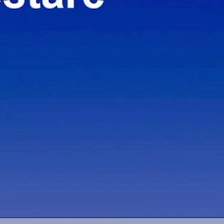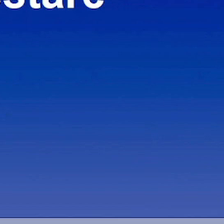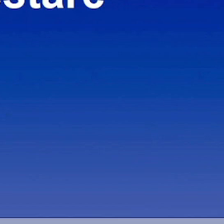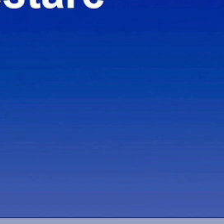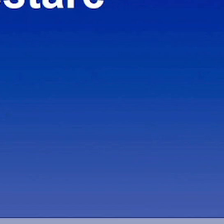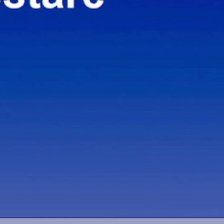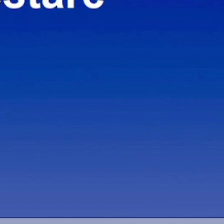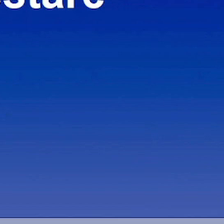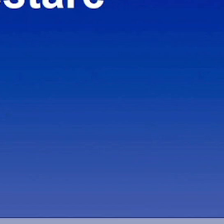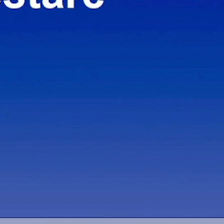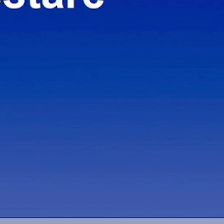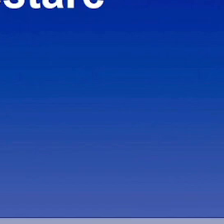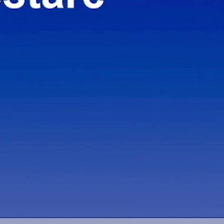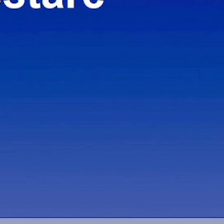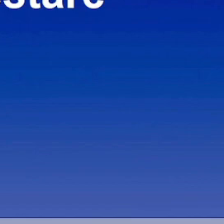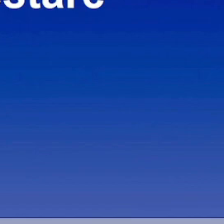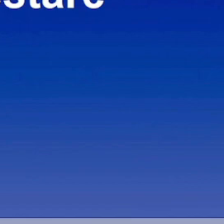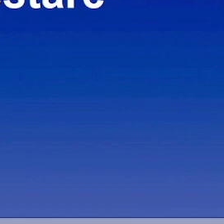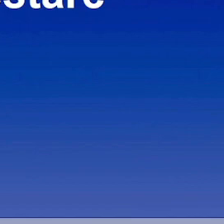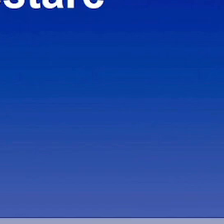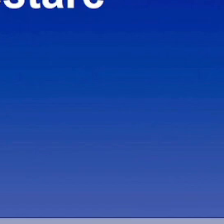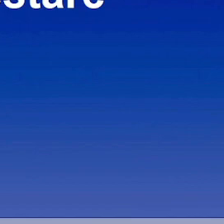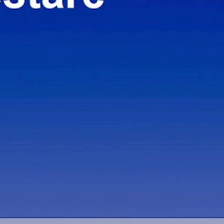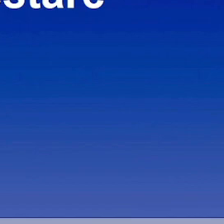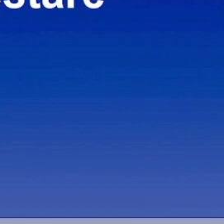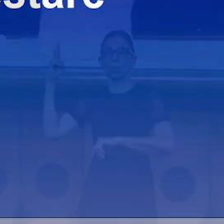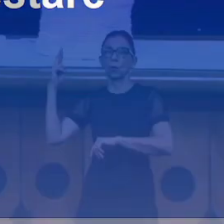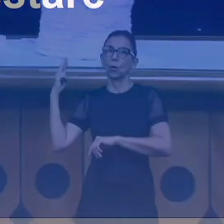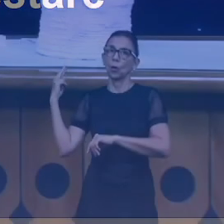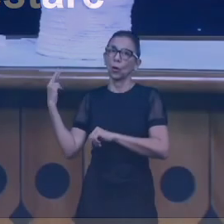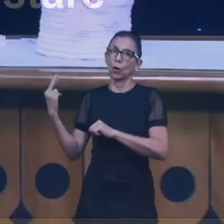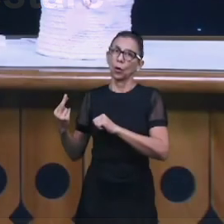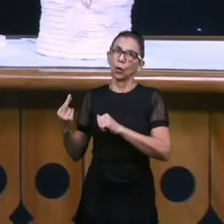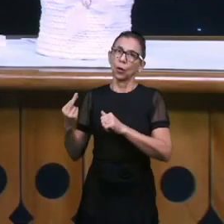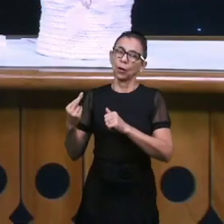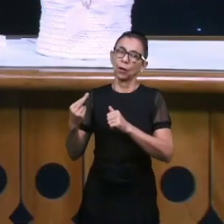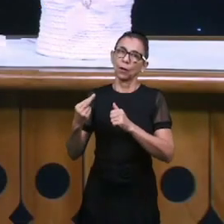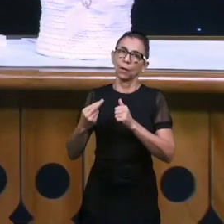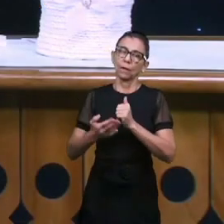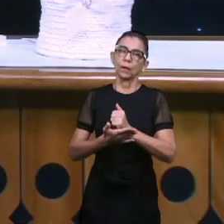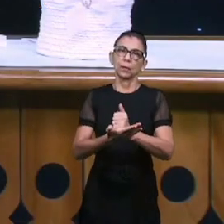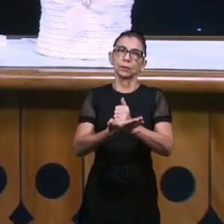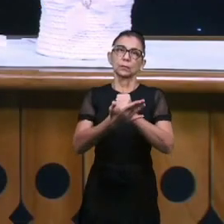así estaré contigo. Y el texto de la palabra del Señor para nosotros